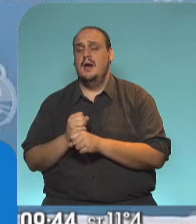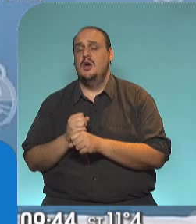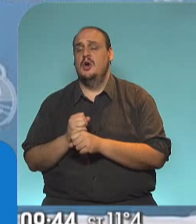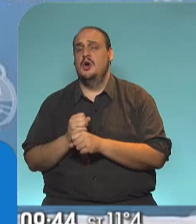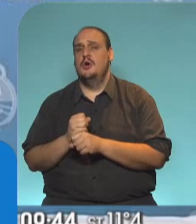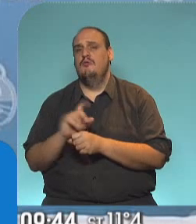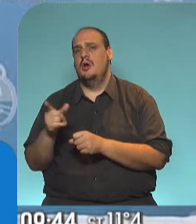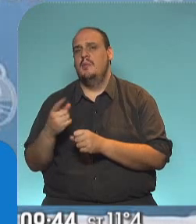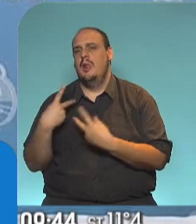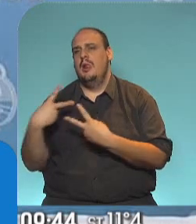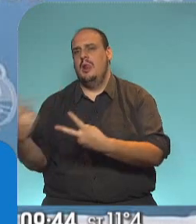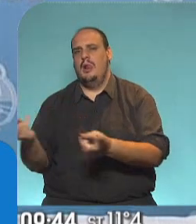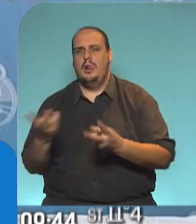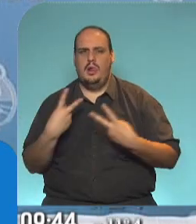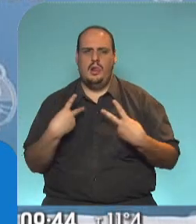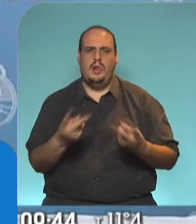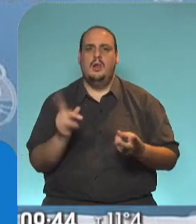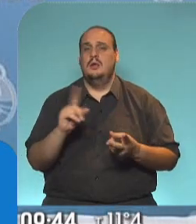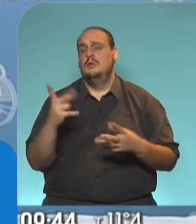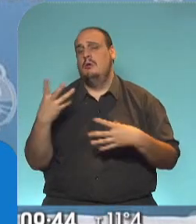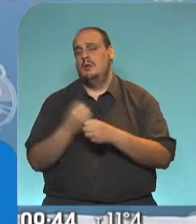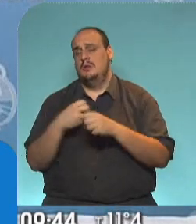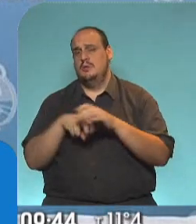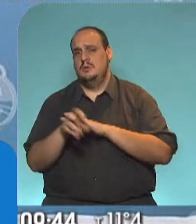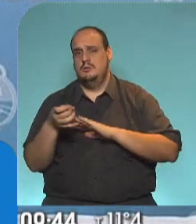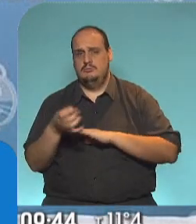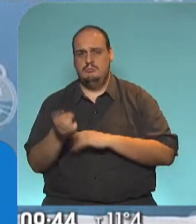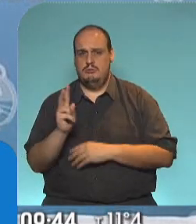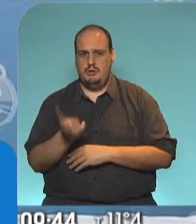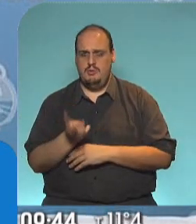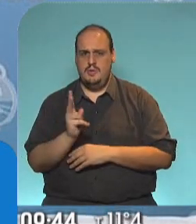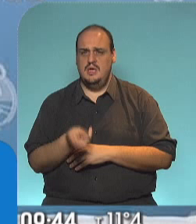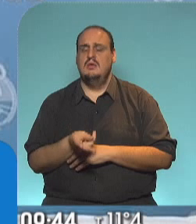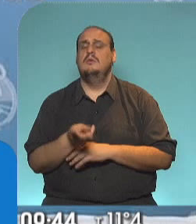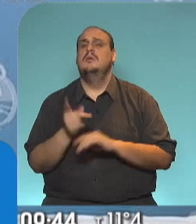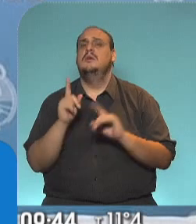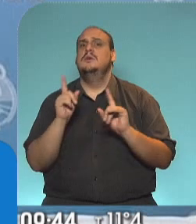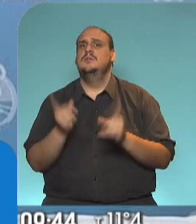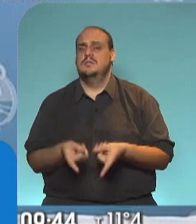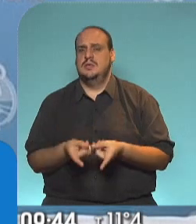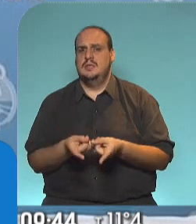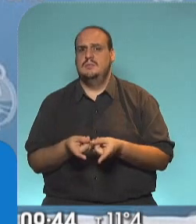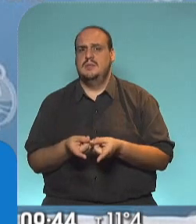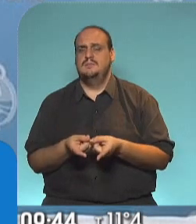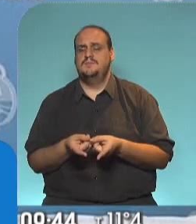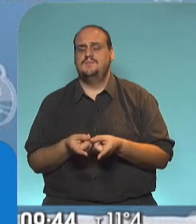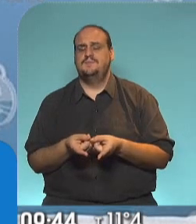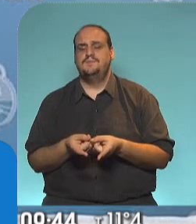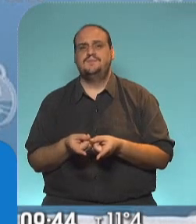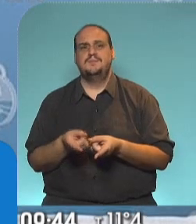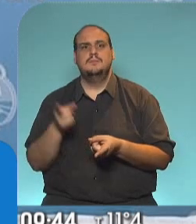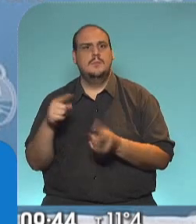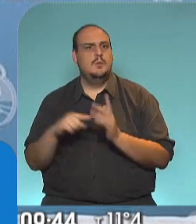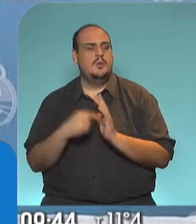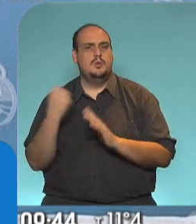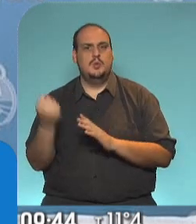menor traslado posible no implique el uso del transporte público y vaya acompañado de este esta relevancia